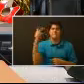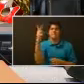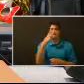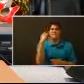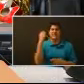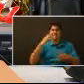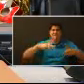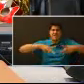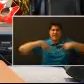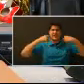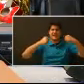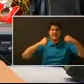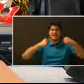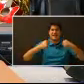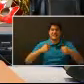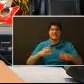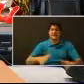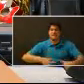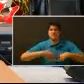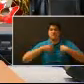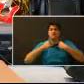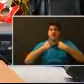hombre de guerra.